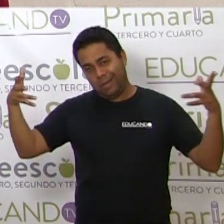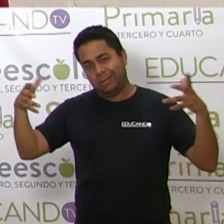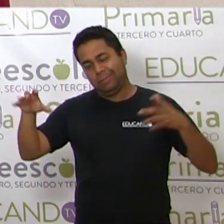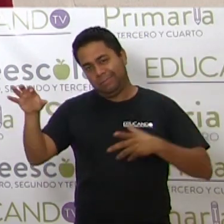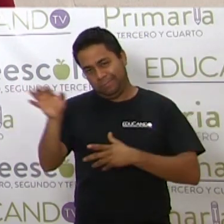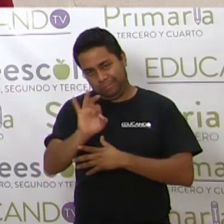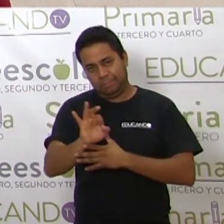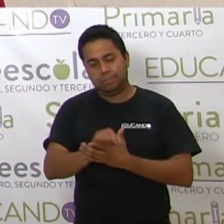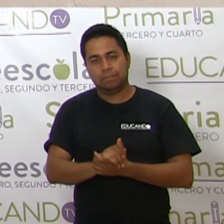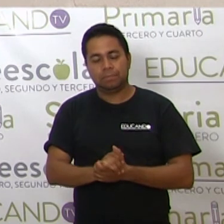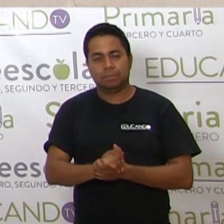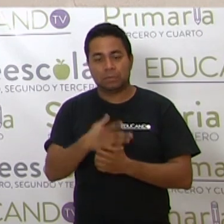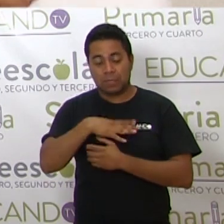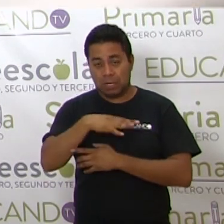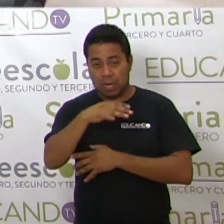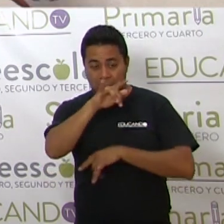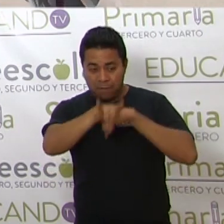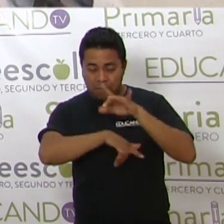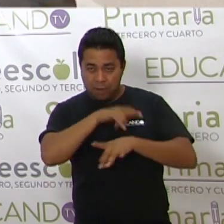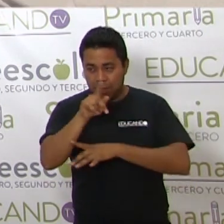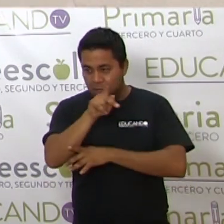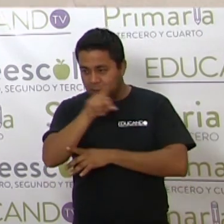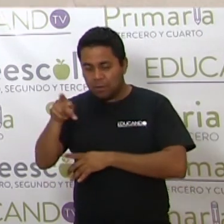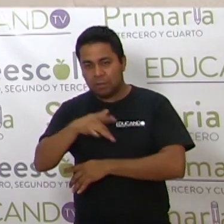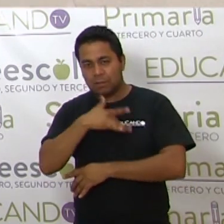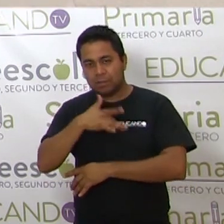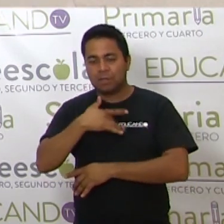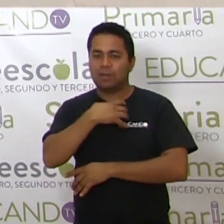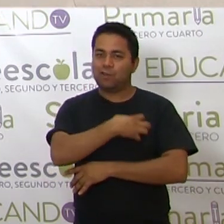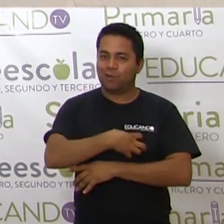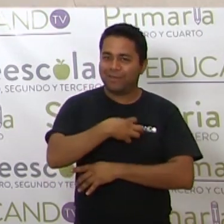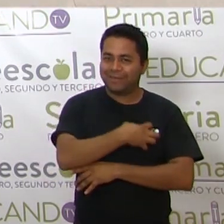y cuando hay feria todos nos ponemos contentos